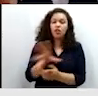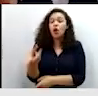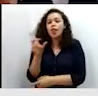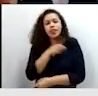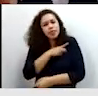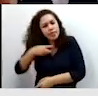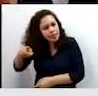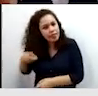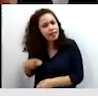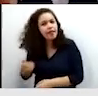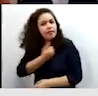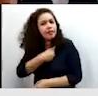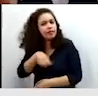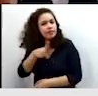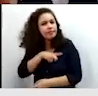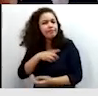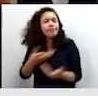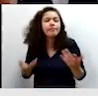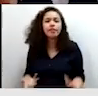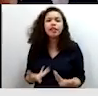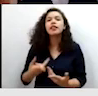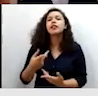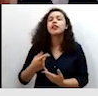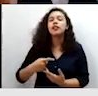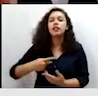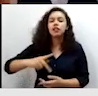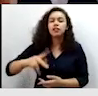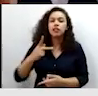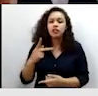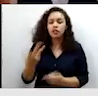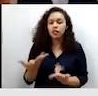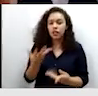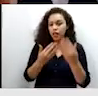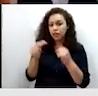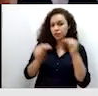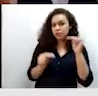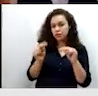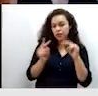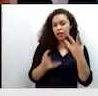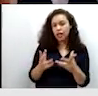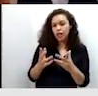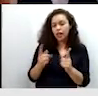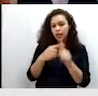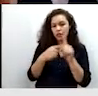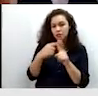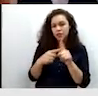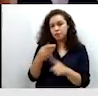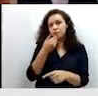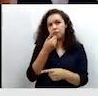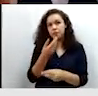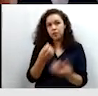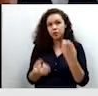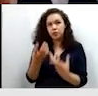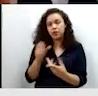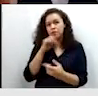en este caso, y en su dado caso, mantenerlos a sus adecuadas temperaturas de preparación y